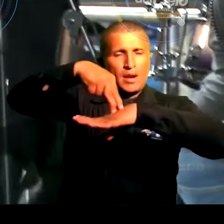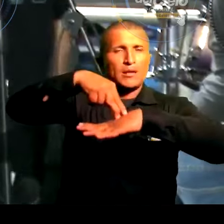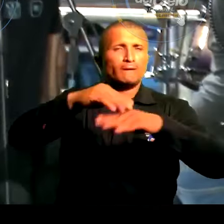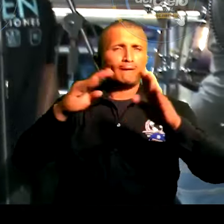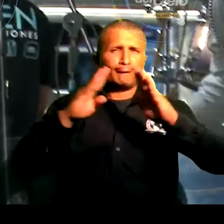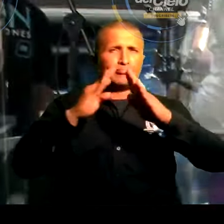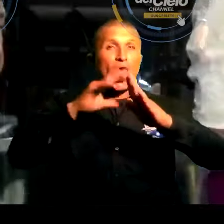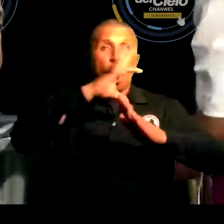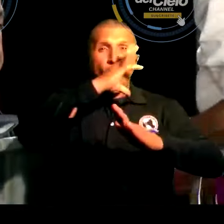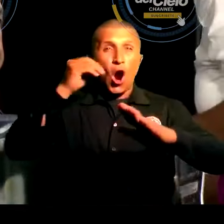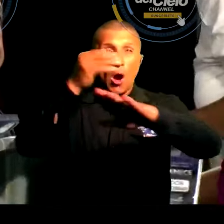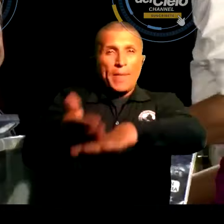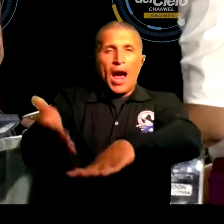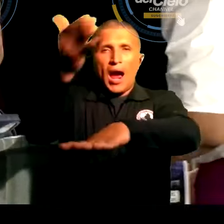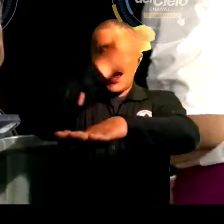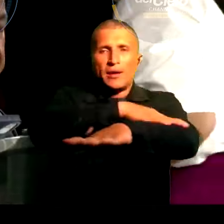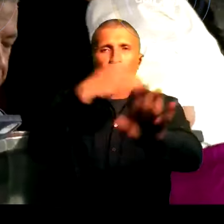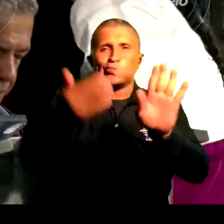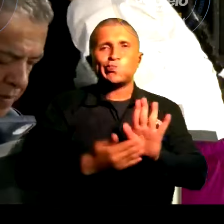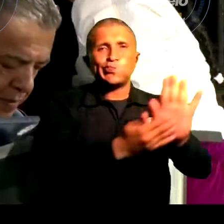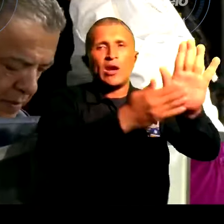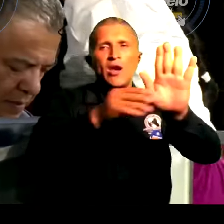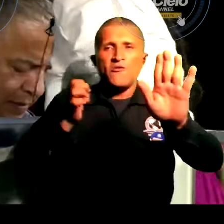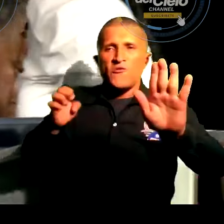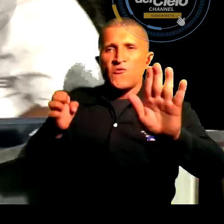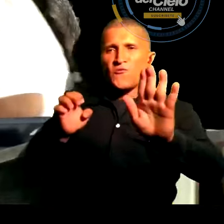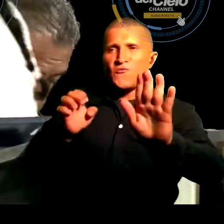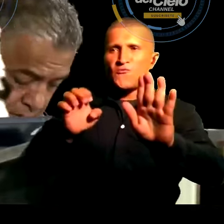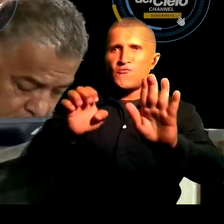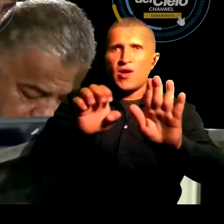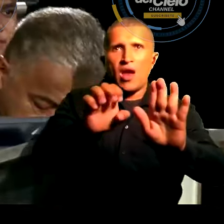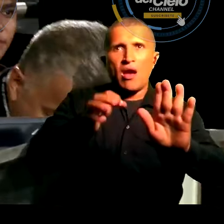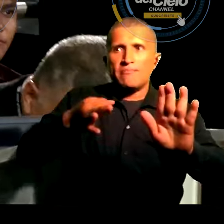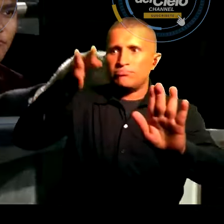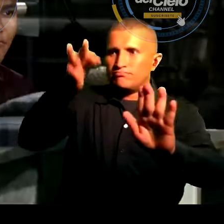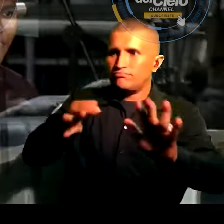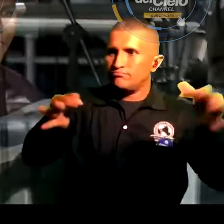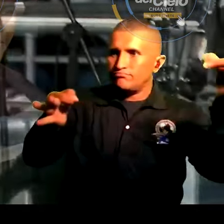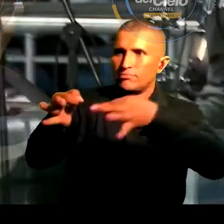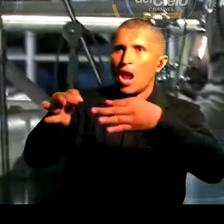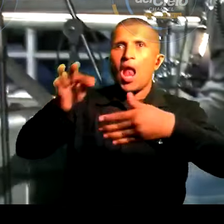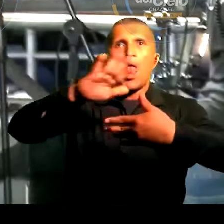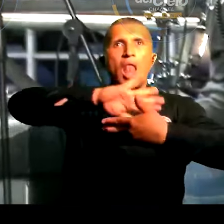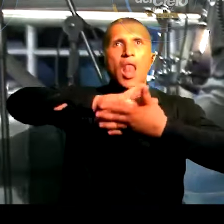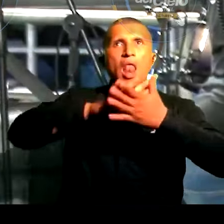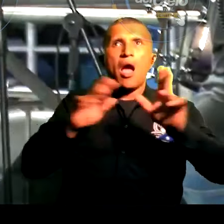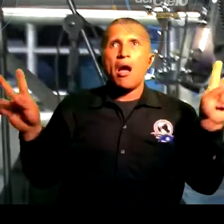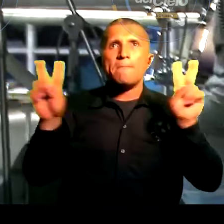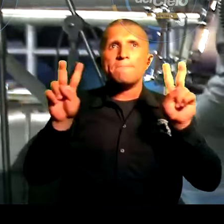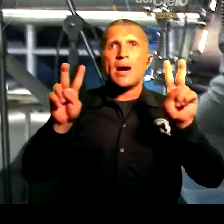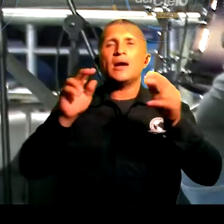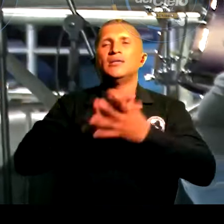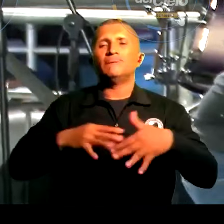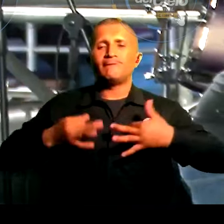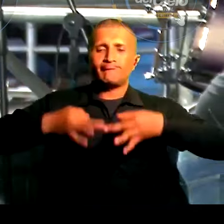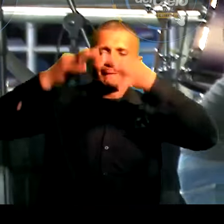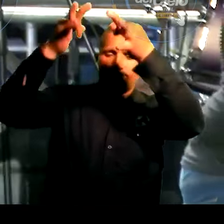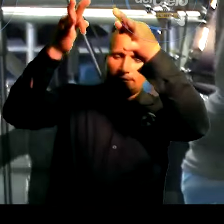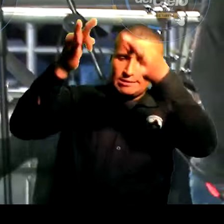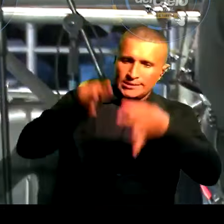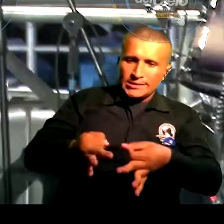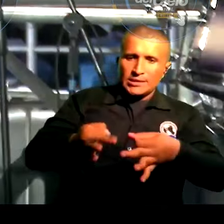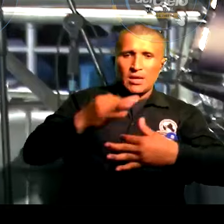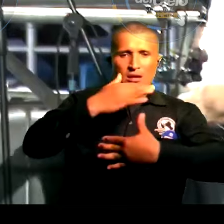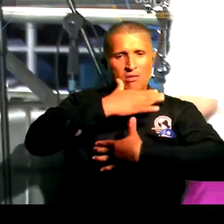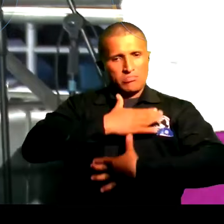presentó el evangelio como el evangelio de la paz, de la verdadera paz.